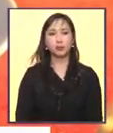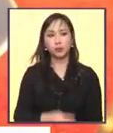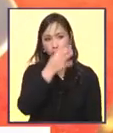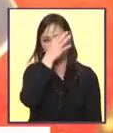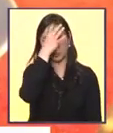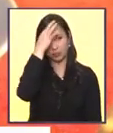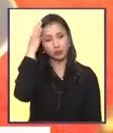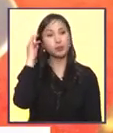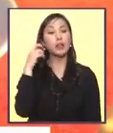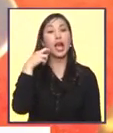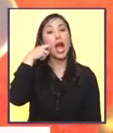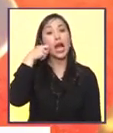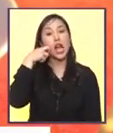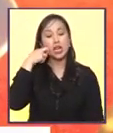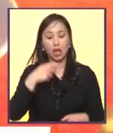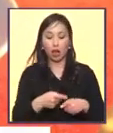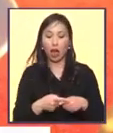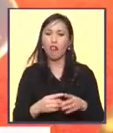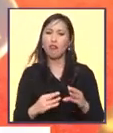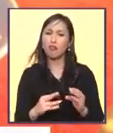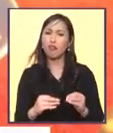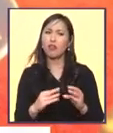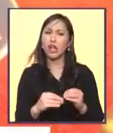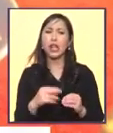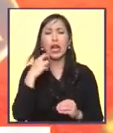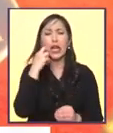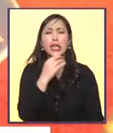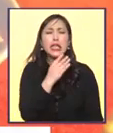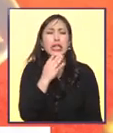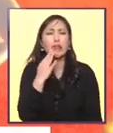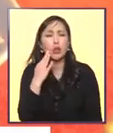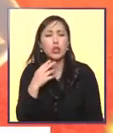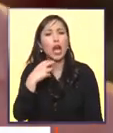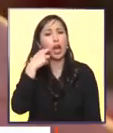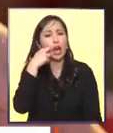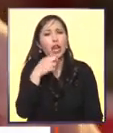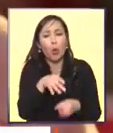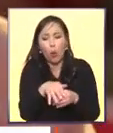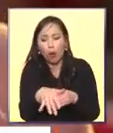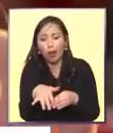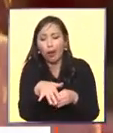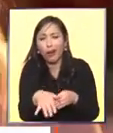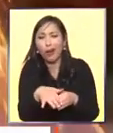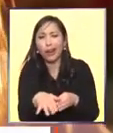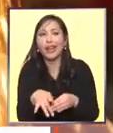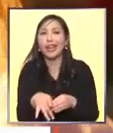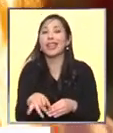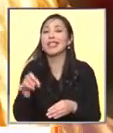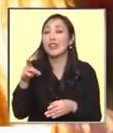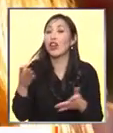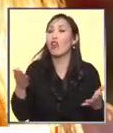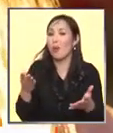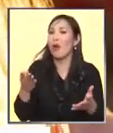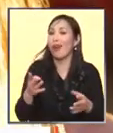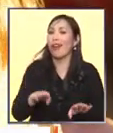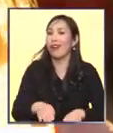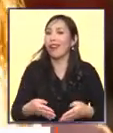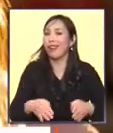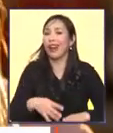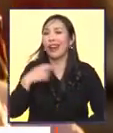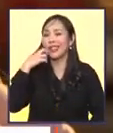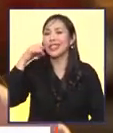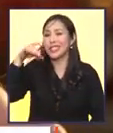Es una carne blanda. Es una carne sabrosa, es una carne jugosa. Aquí saben mucho de cómo cocinar las carnes,